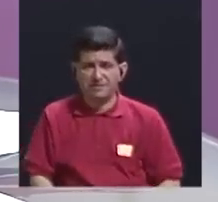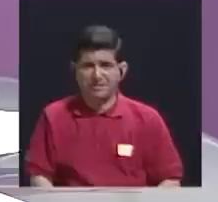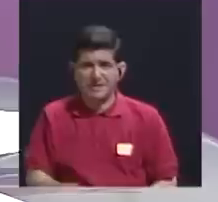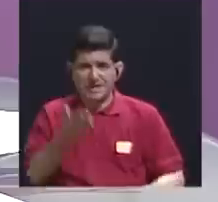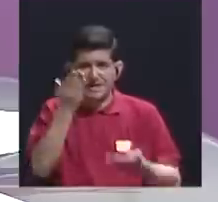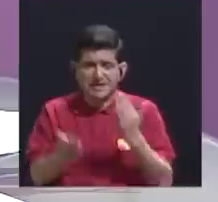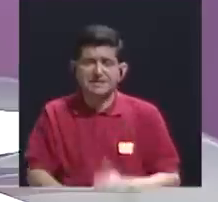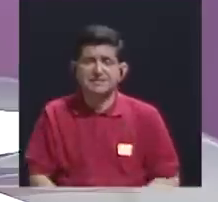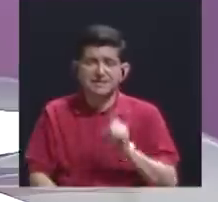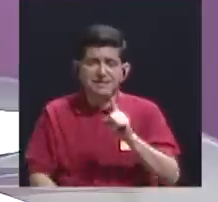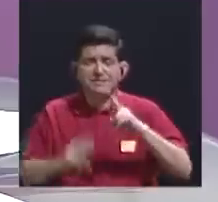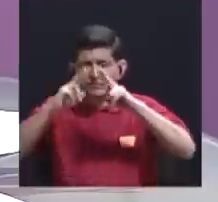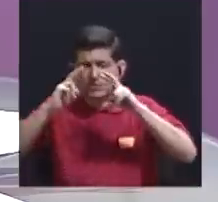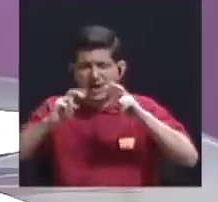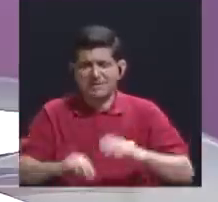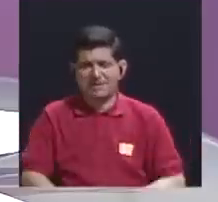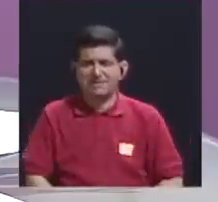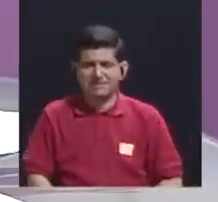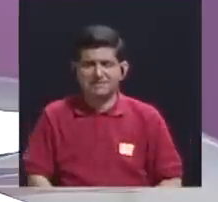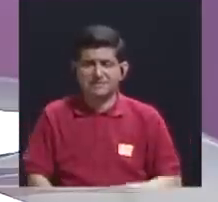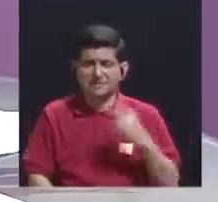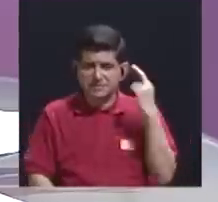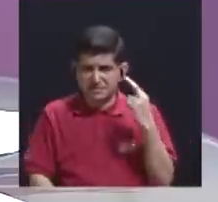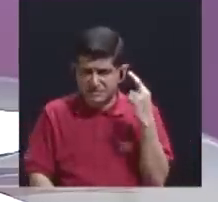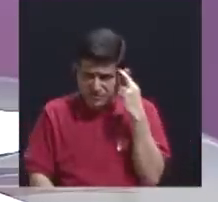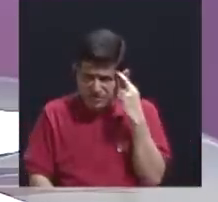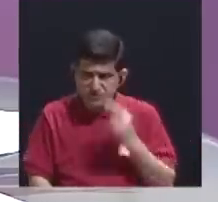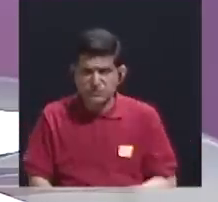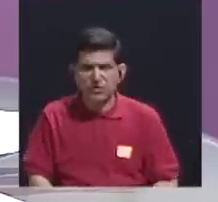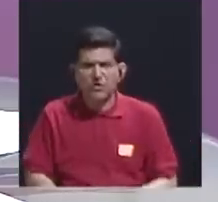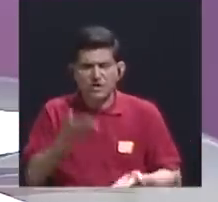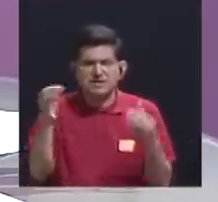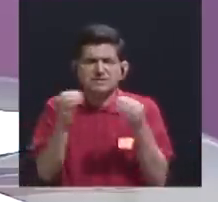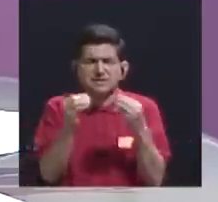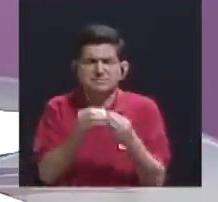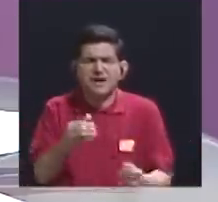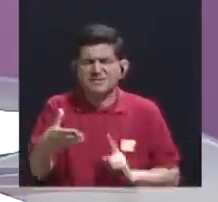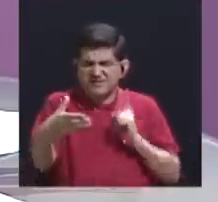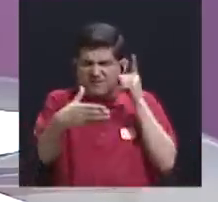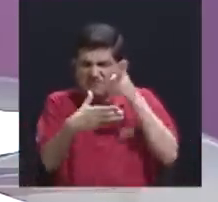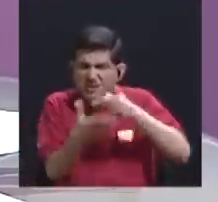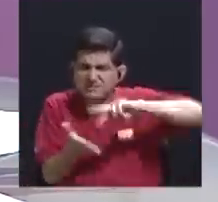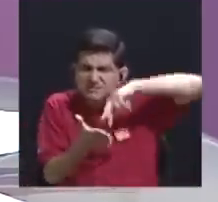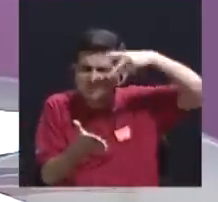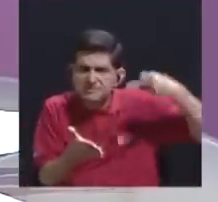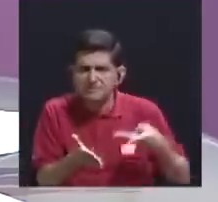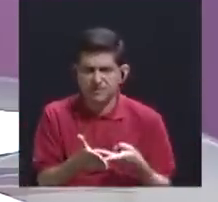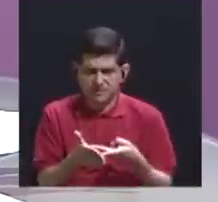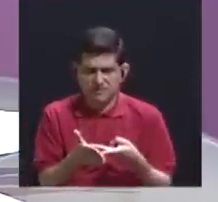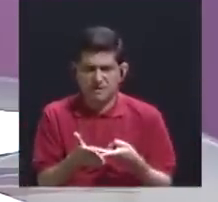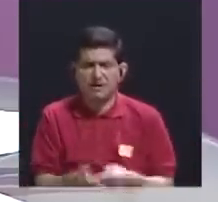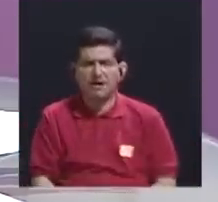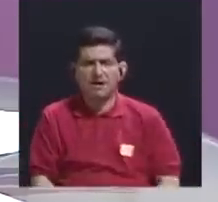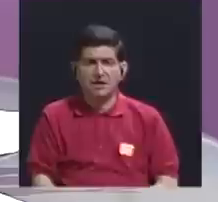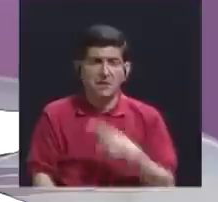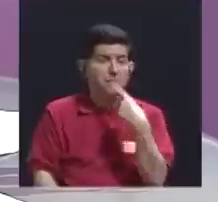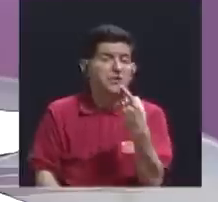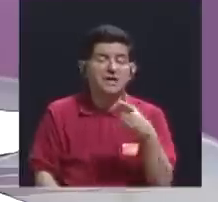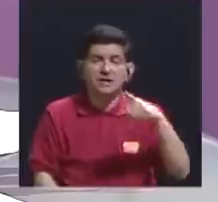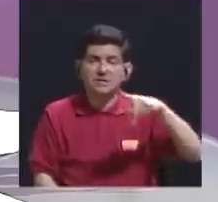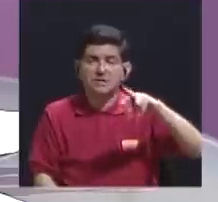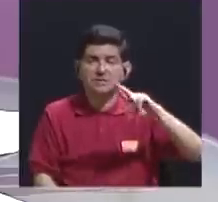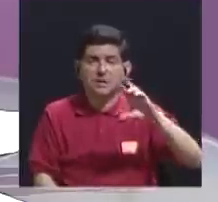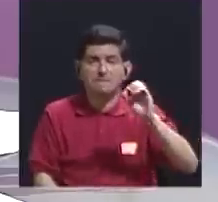un paréntesis porque quizás es hasta más ofensivo porque llamándose pro-vida